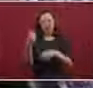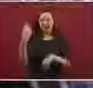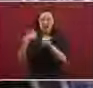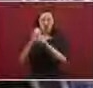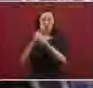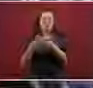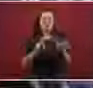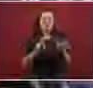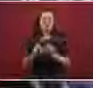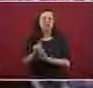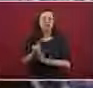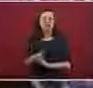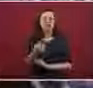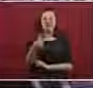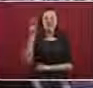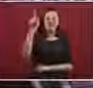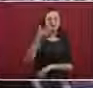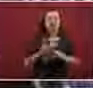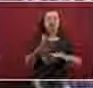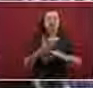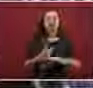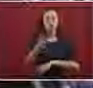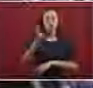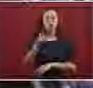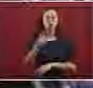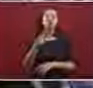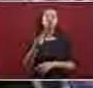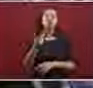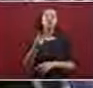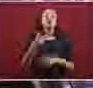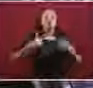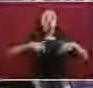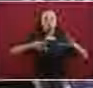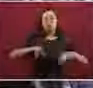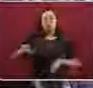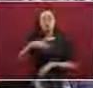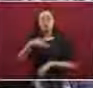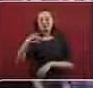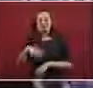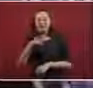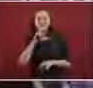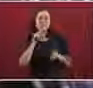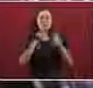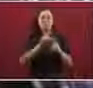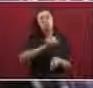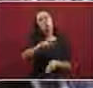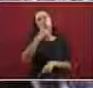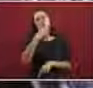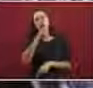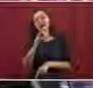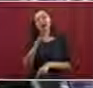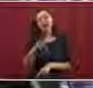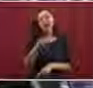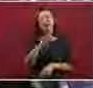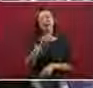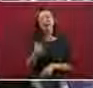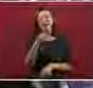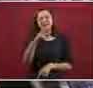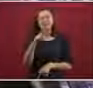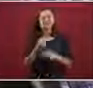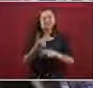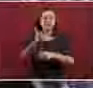Landau era embajador de Estados Unidos en Chile. Henry Kissinger era secretario de Estado de la Unión Americana